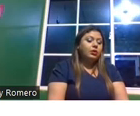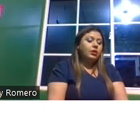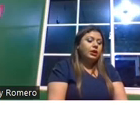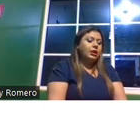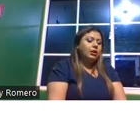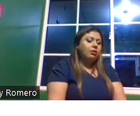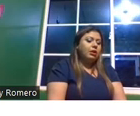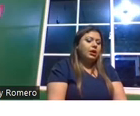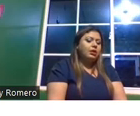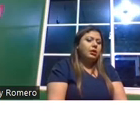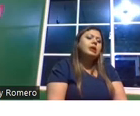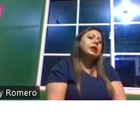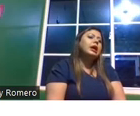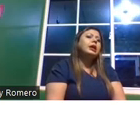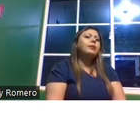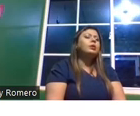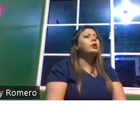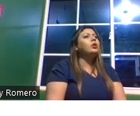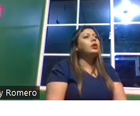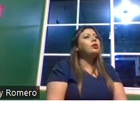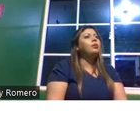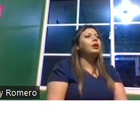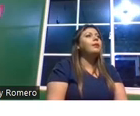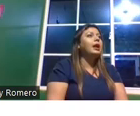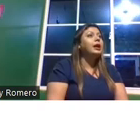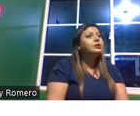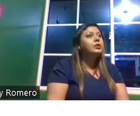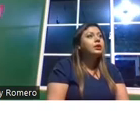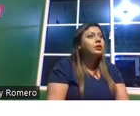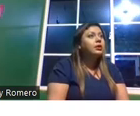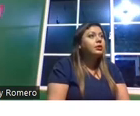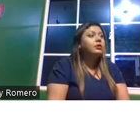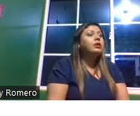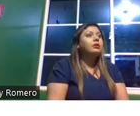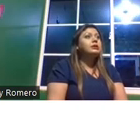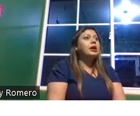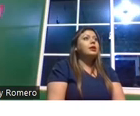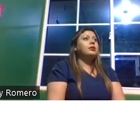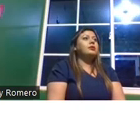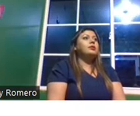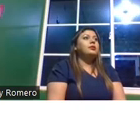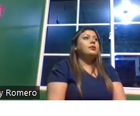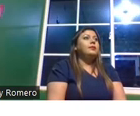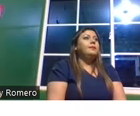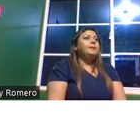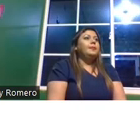rentabilidad? Pregunto, ¿usted cómo está involucrado en eso? La mejora en rendimiento